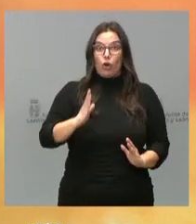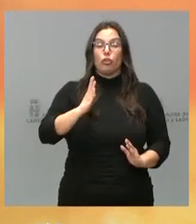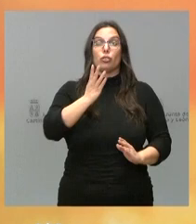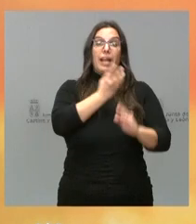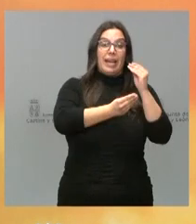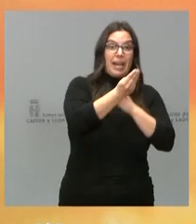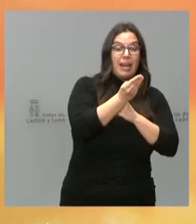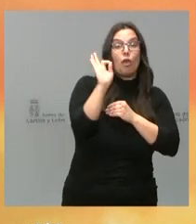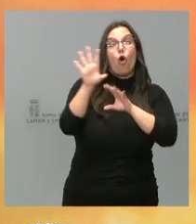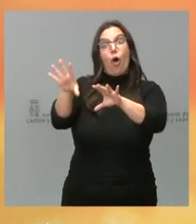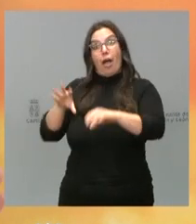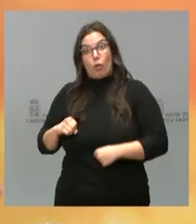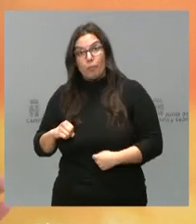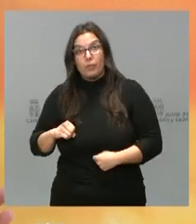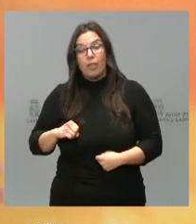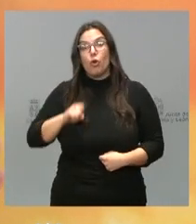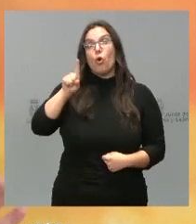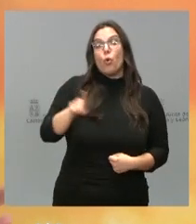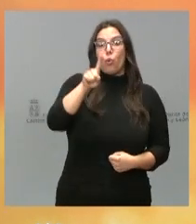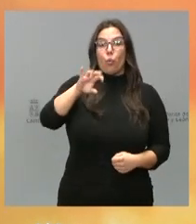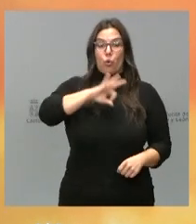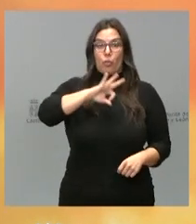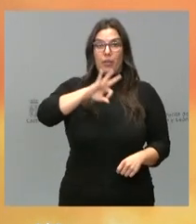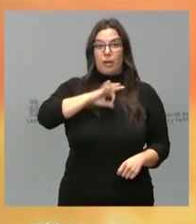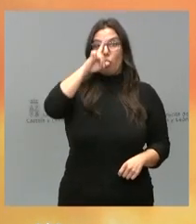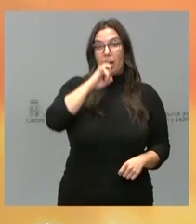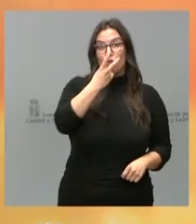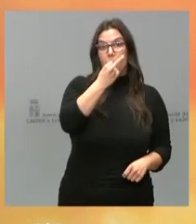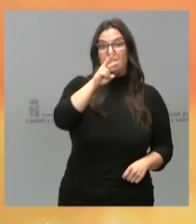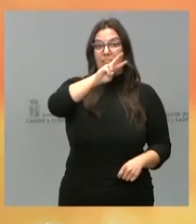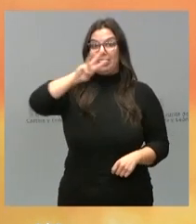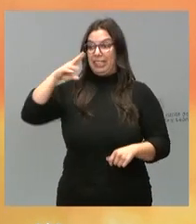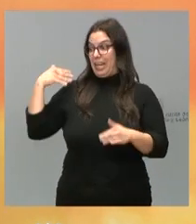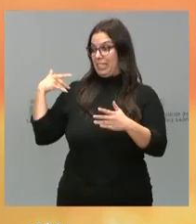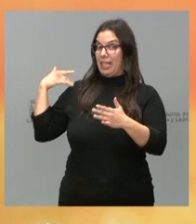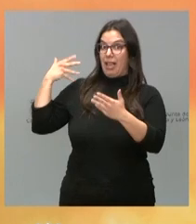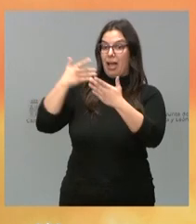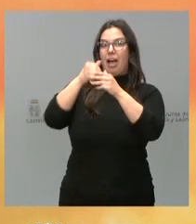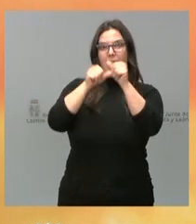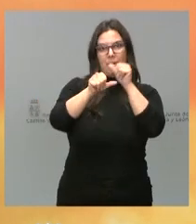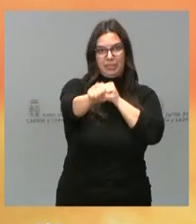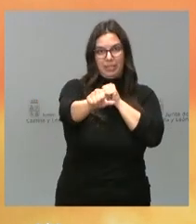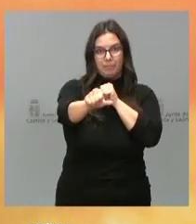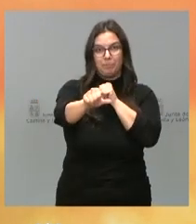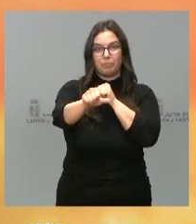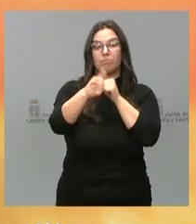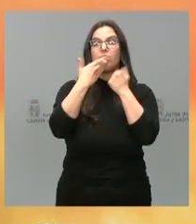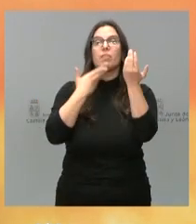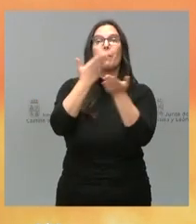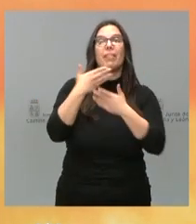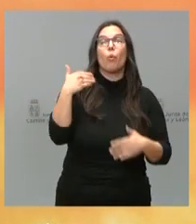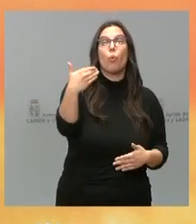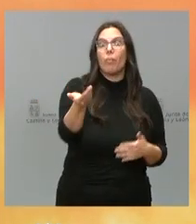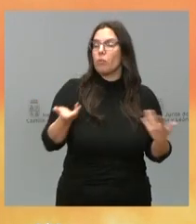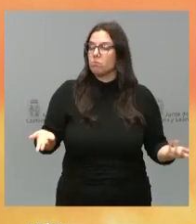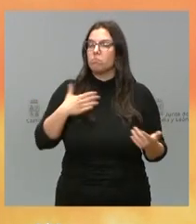hijos adoptados a partir del 1 de enero del 2023 cuando podrá solicitarse pues